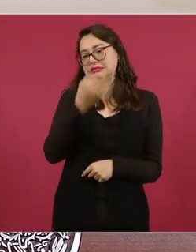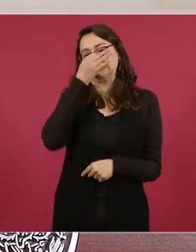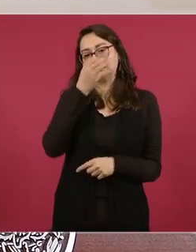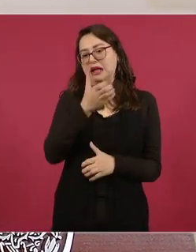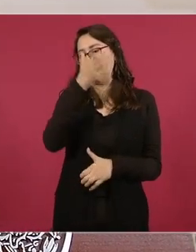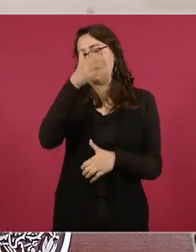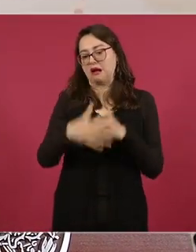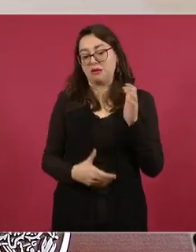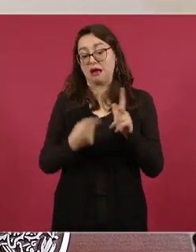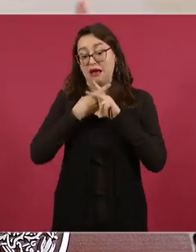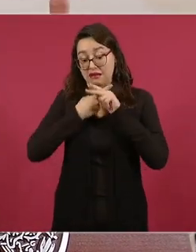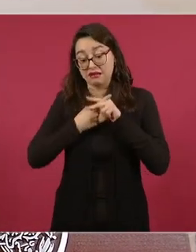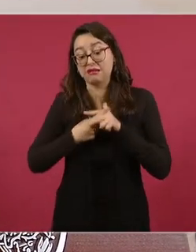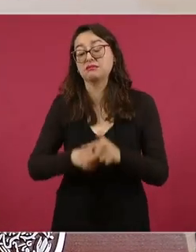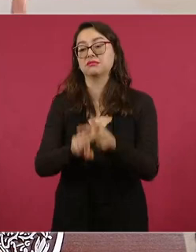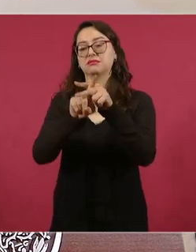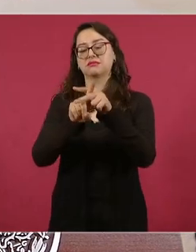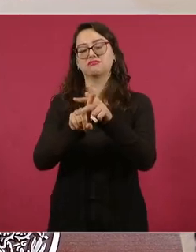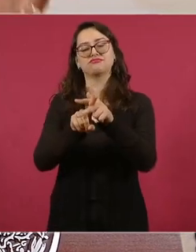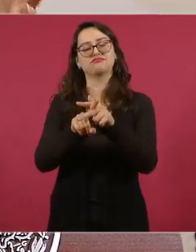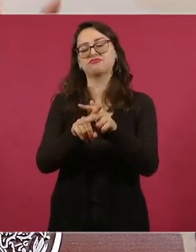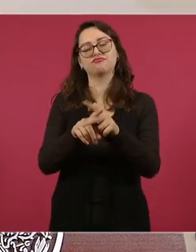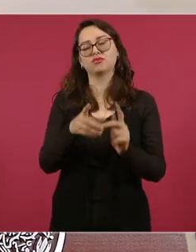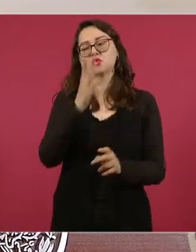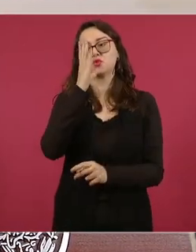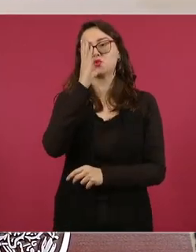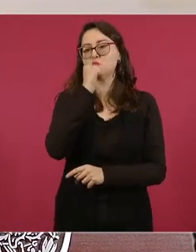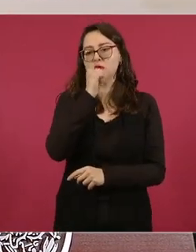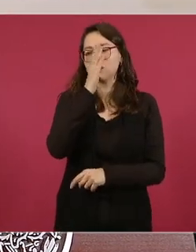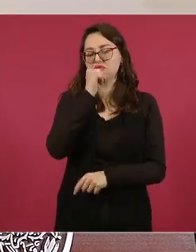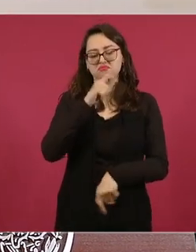iniciar el proyecto, pero sí dejar